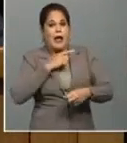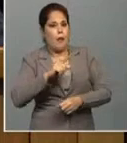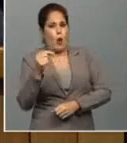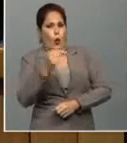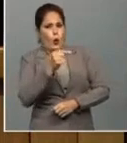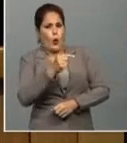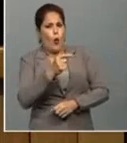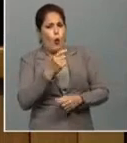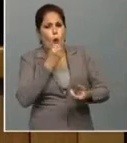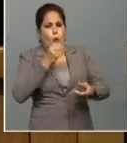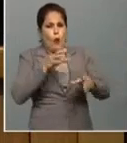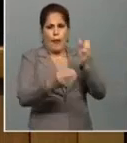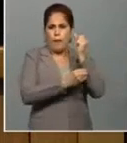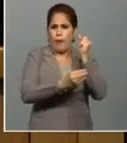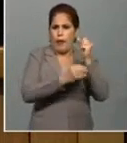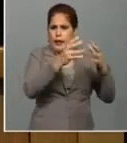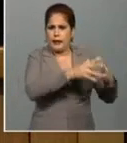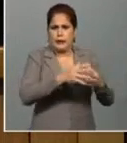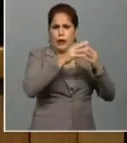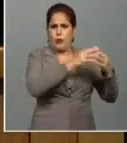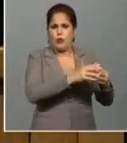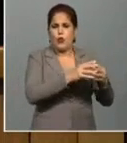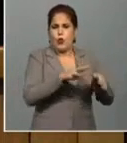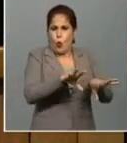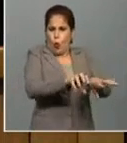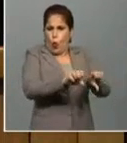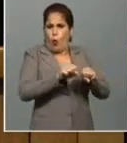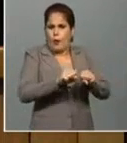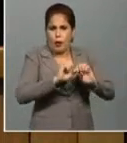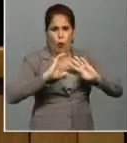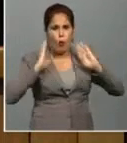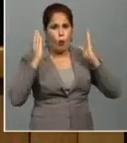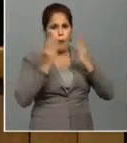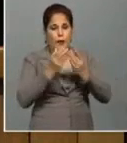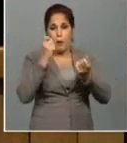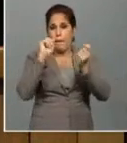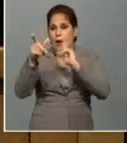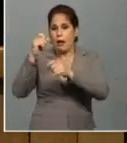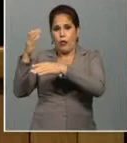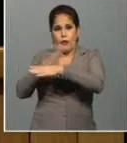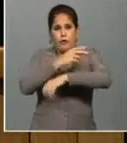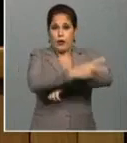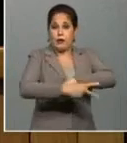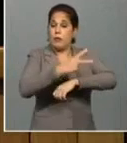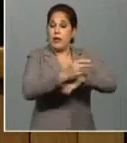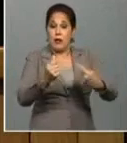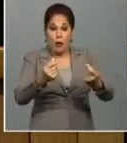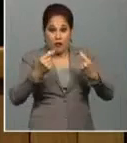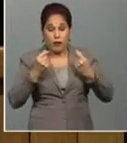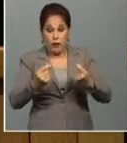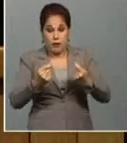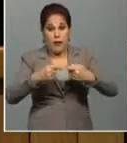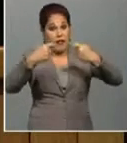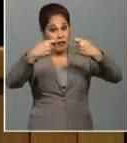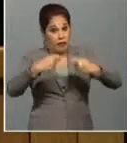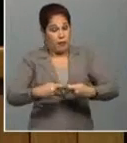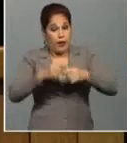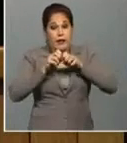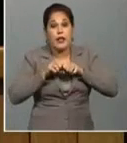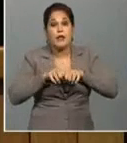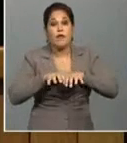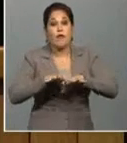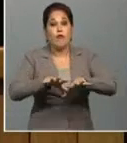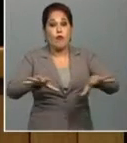negar los inmerecidos poderes del imperio su dominio casi absoluto de los mercados globales y las finanzas y la determinante influencia